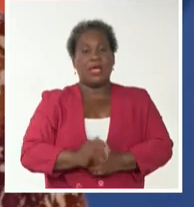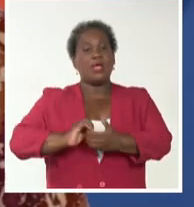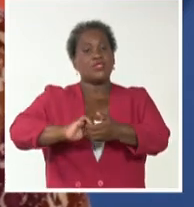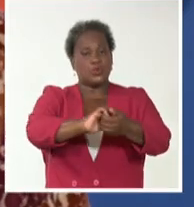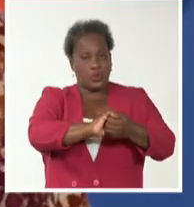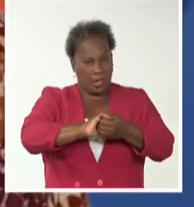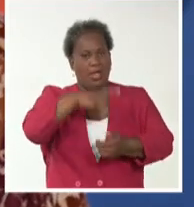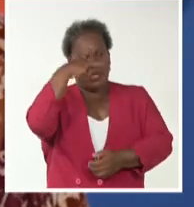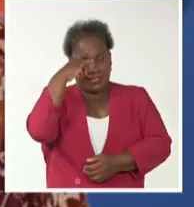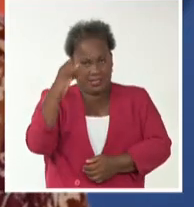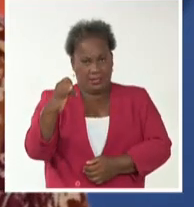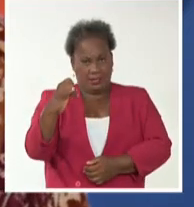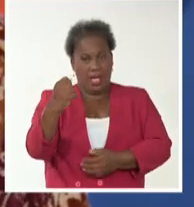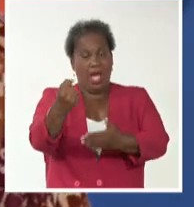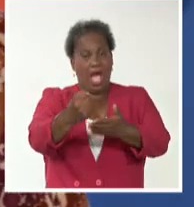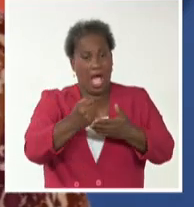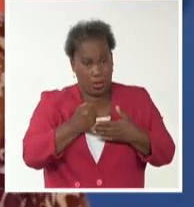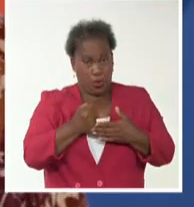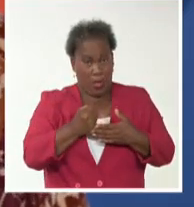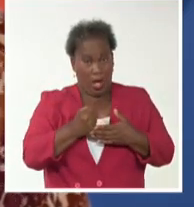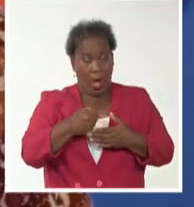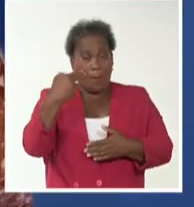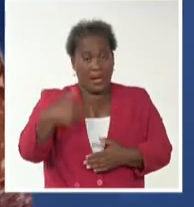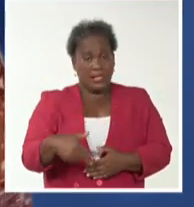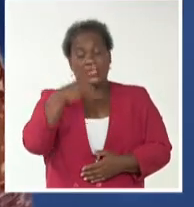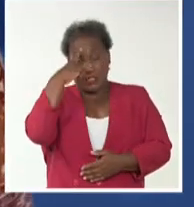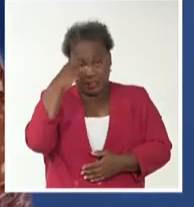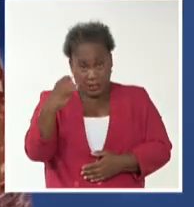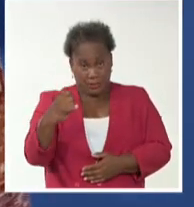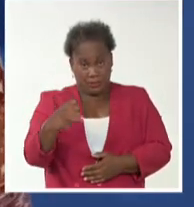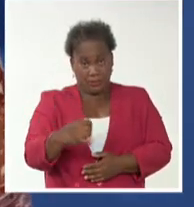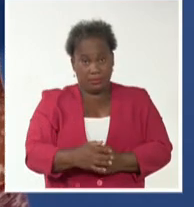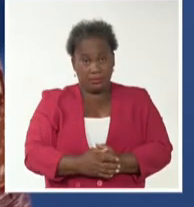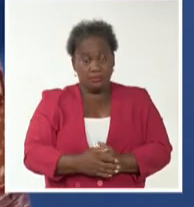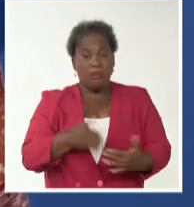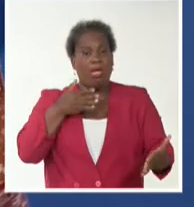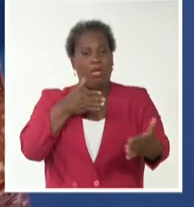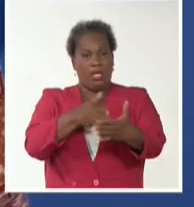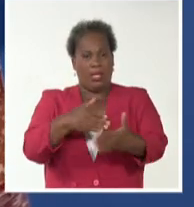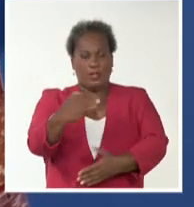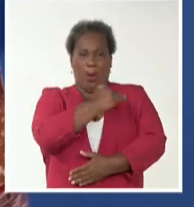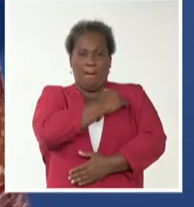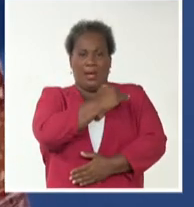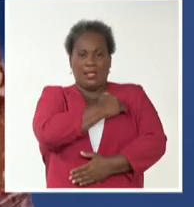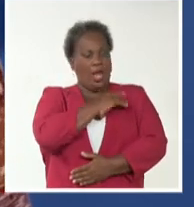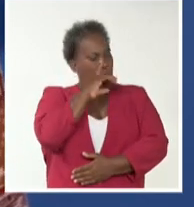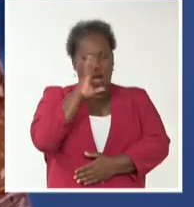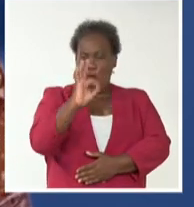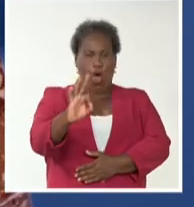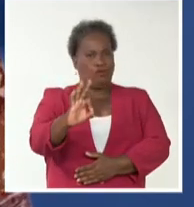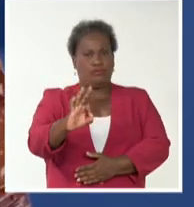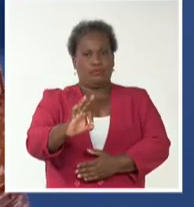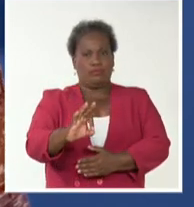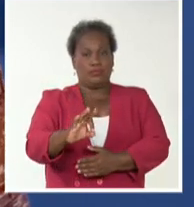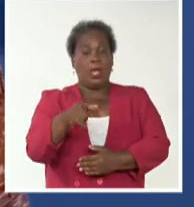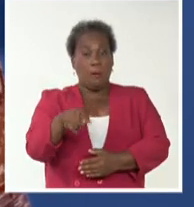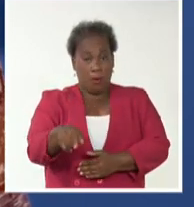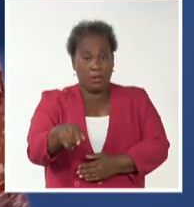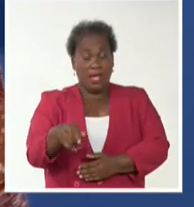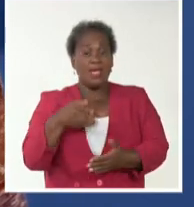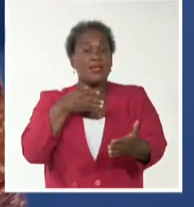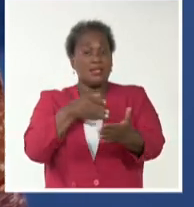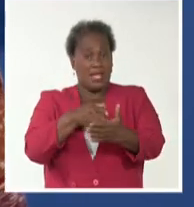Solidaridad, sí. Ayuda humanitaria, sí. Intervención humanitaria, no, porque intervención